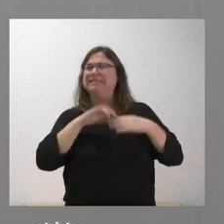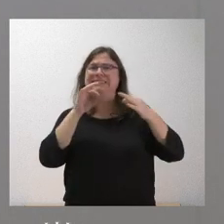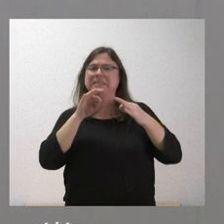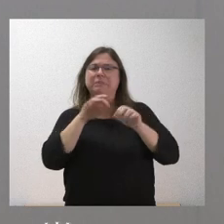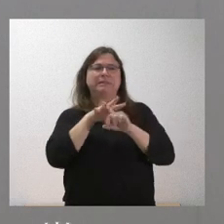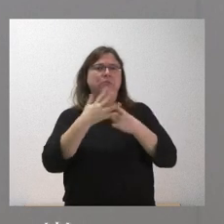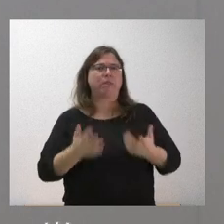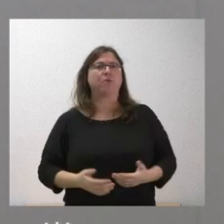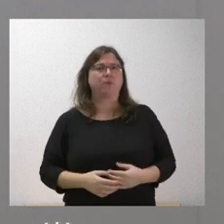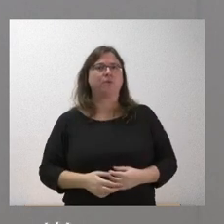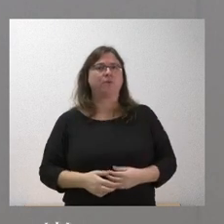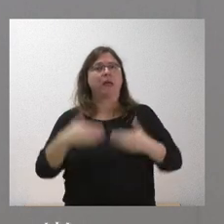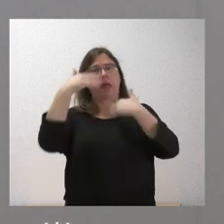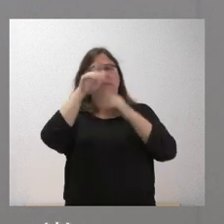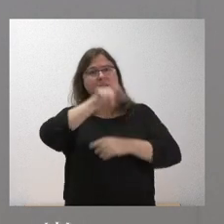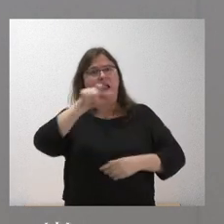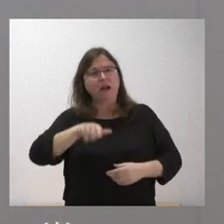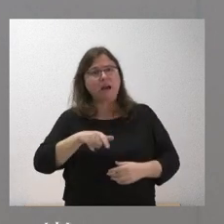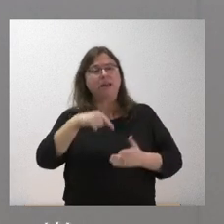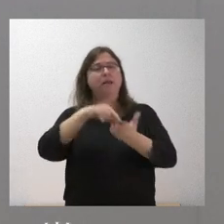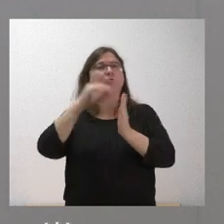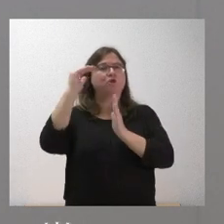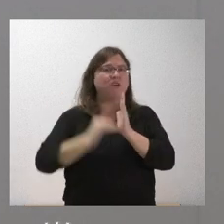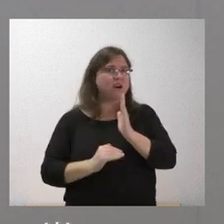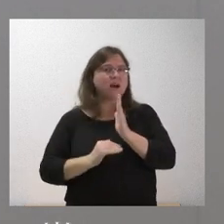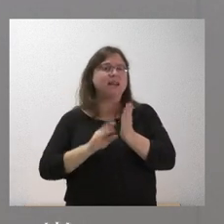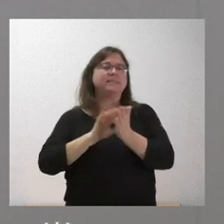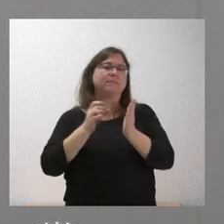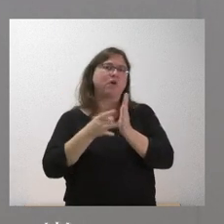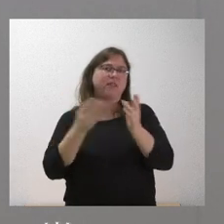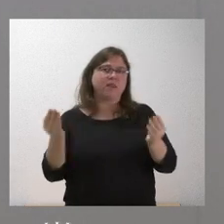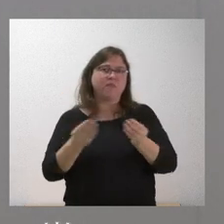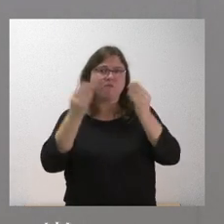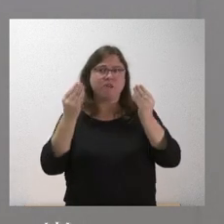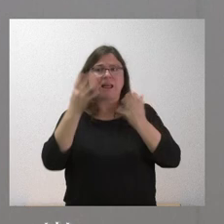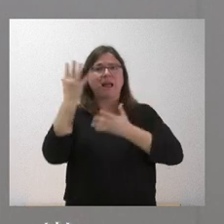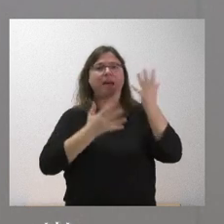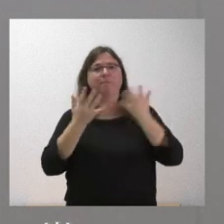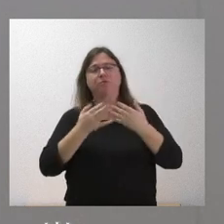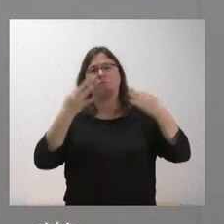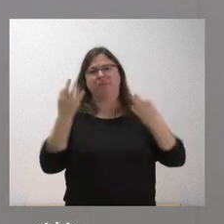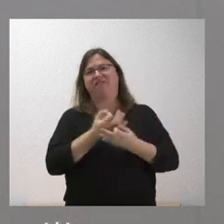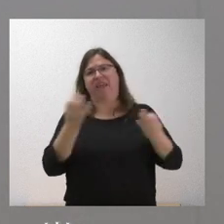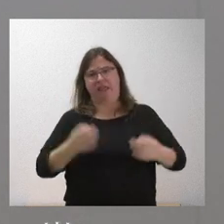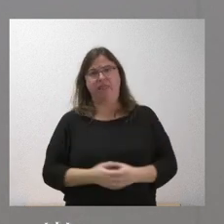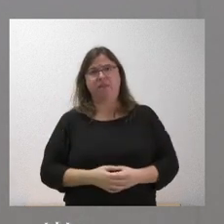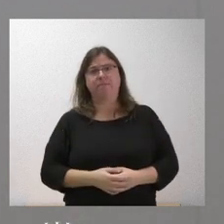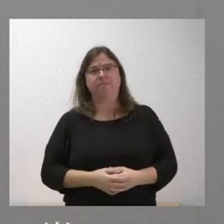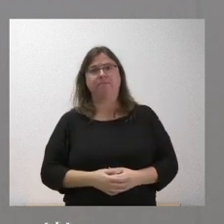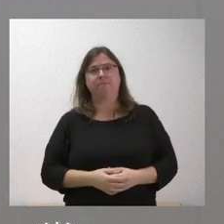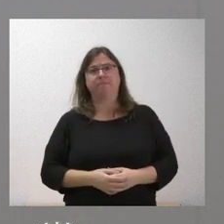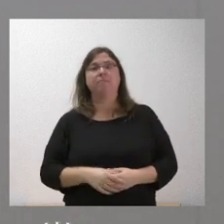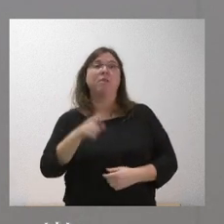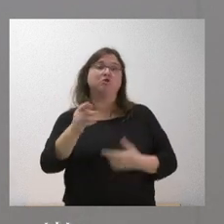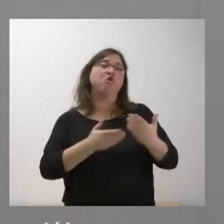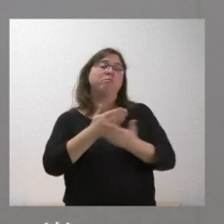escenario que es atender a la gente bajar impuestos dar servicios de buena calidad ser una administración En definitiva eficaz que es lo que no pide la